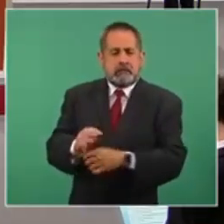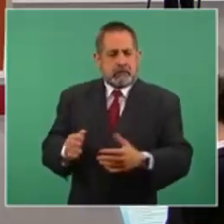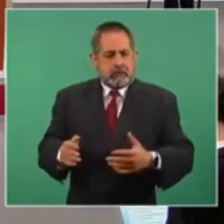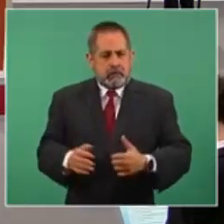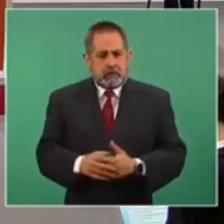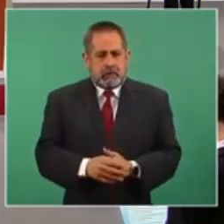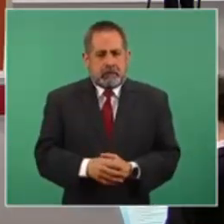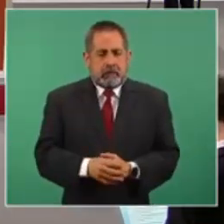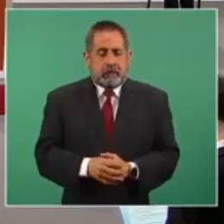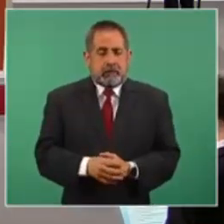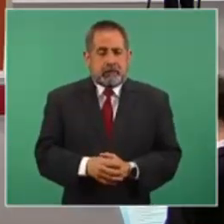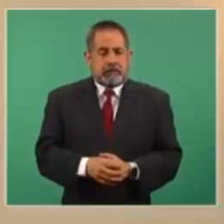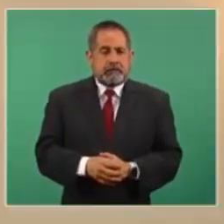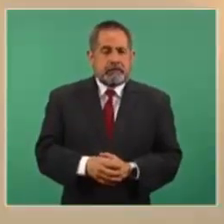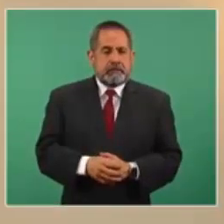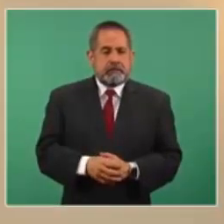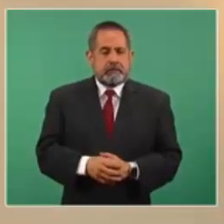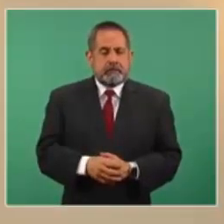judicial.